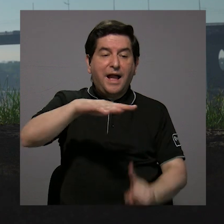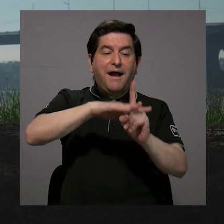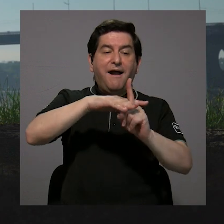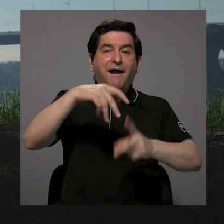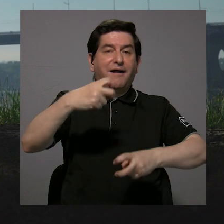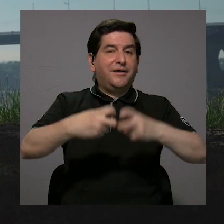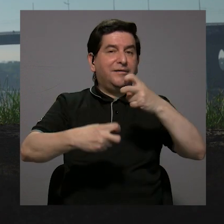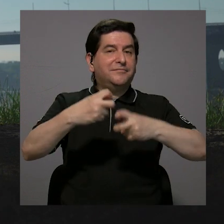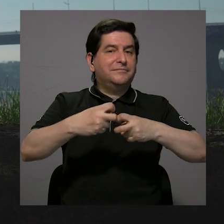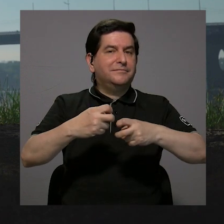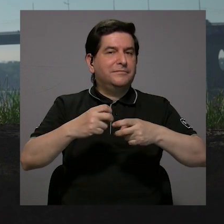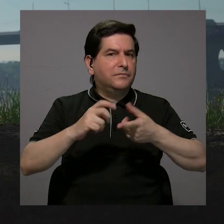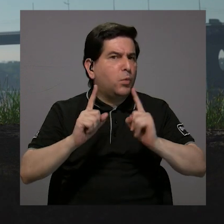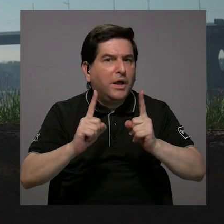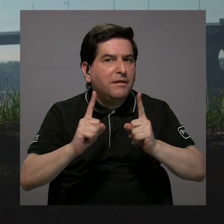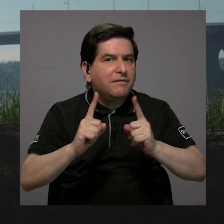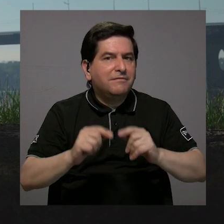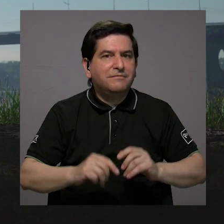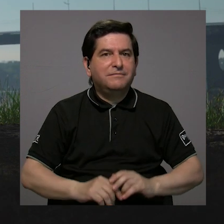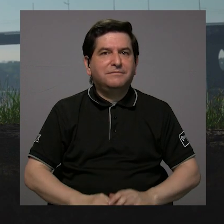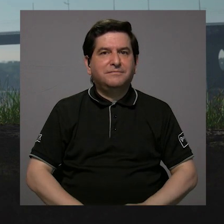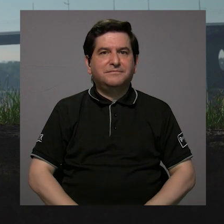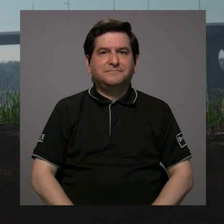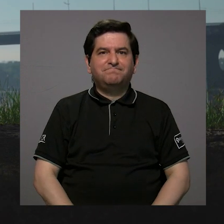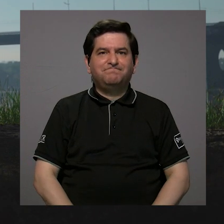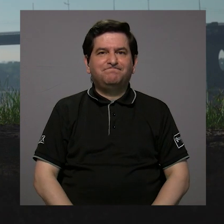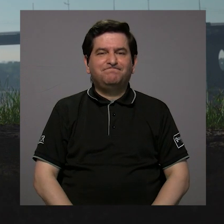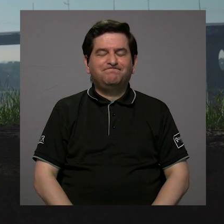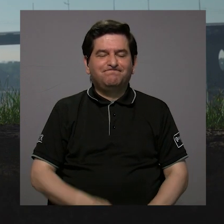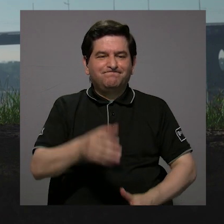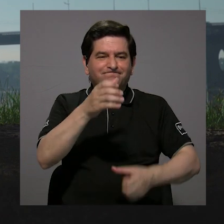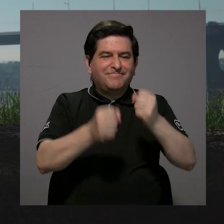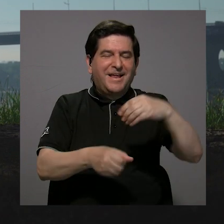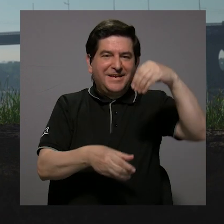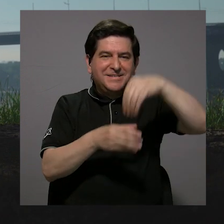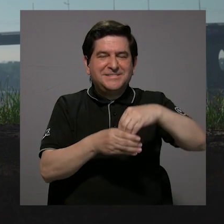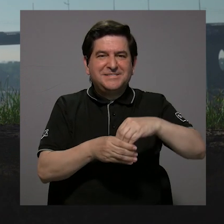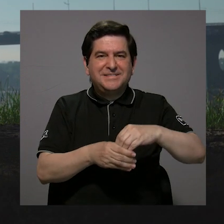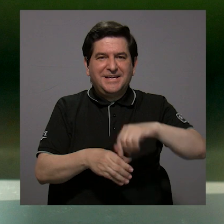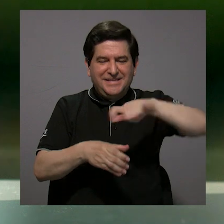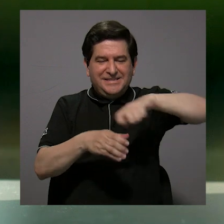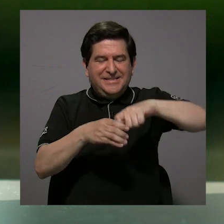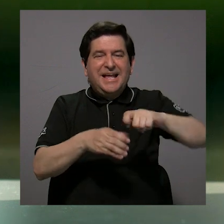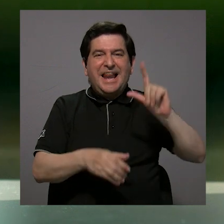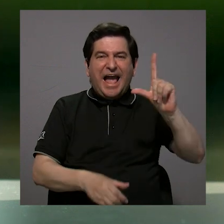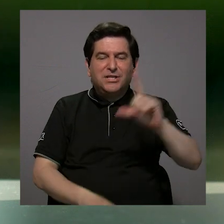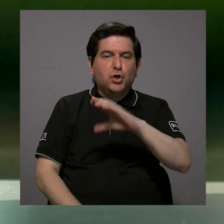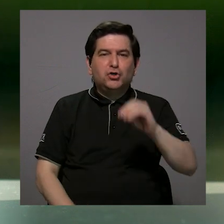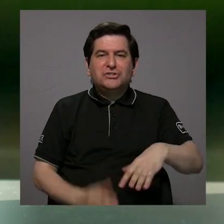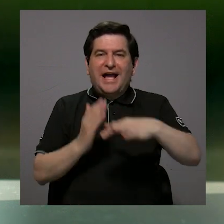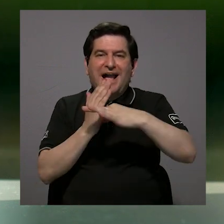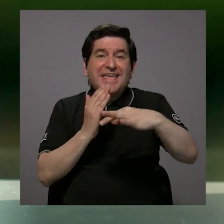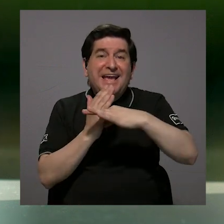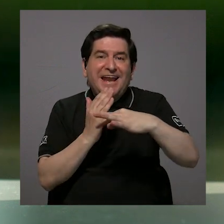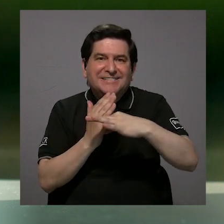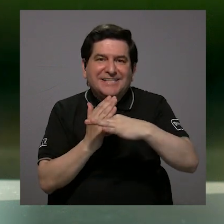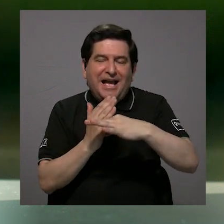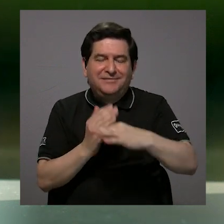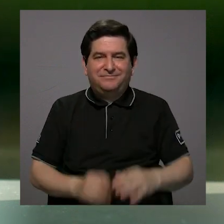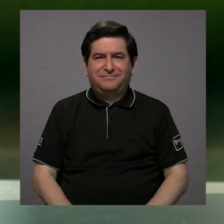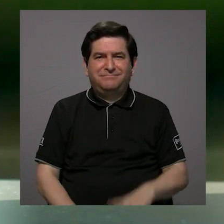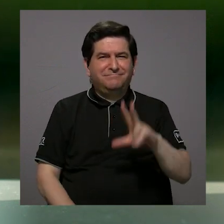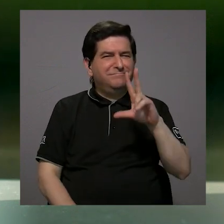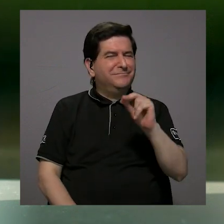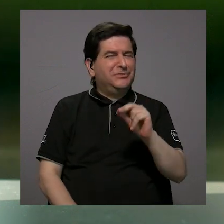Aparecía un problema, y el problema era la leche tiene lactosa, tiene grasa, tal vez